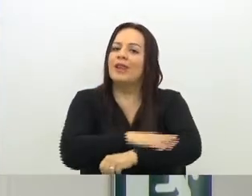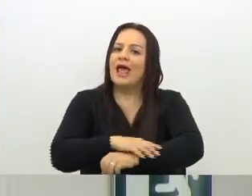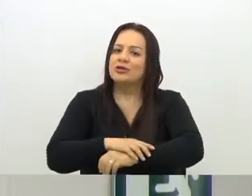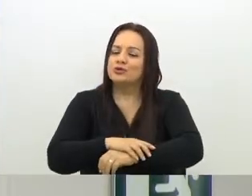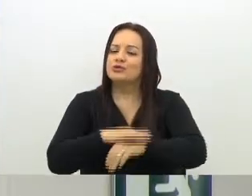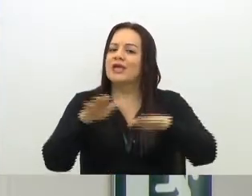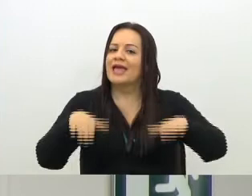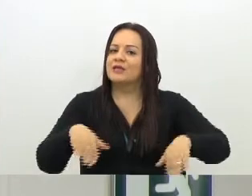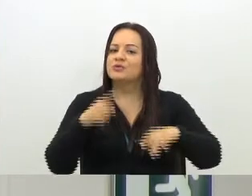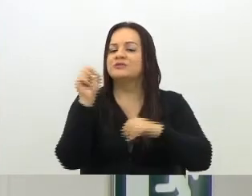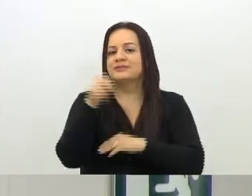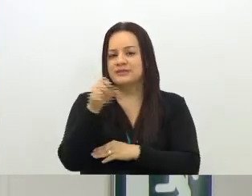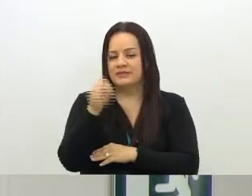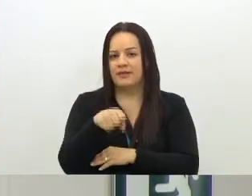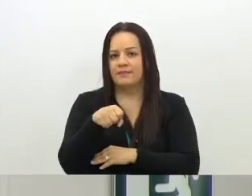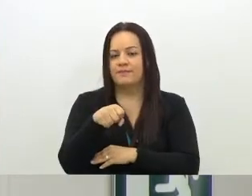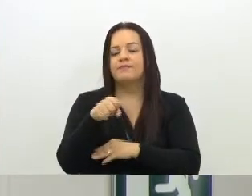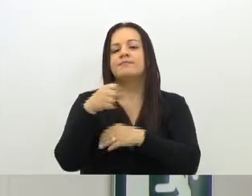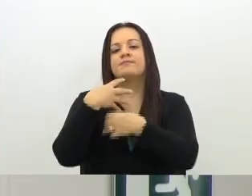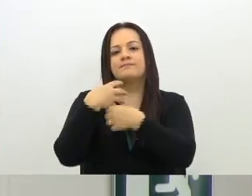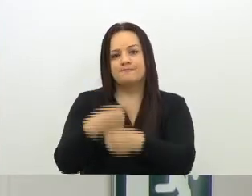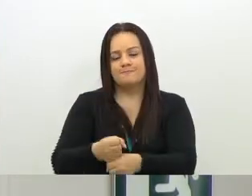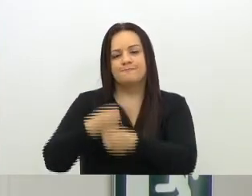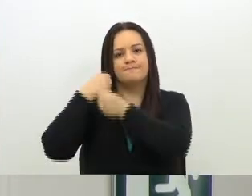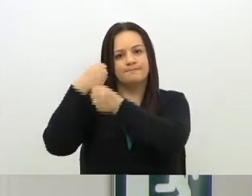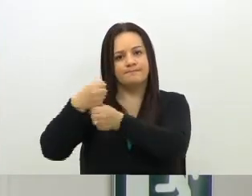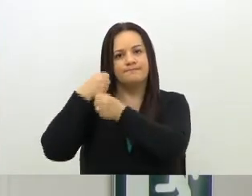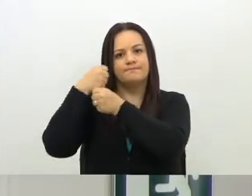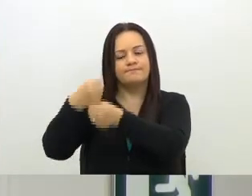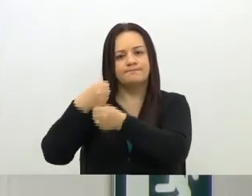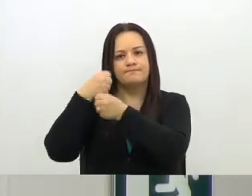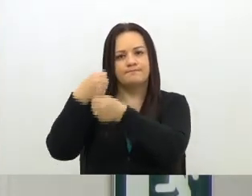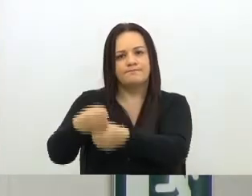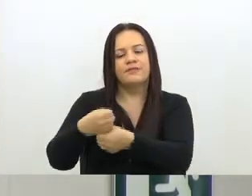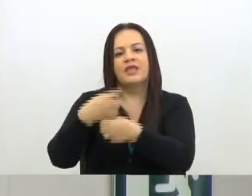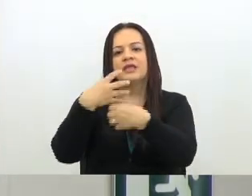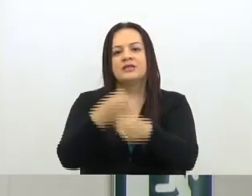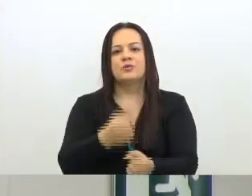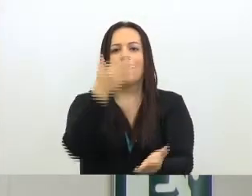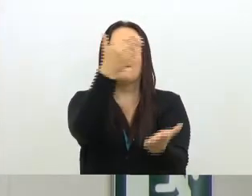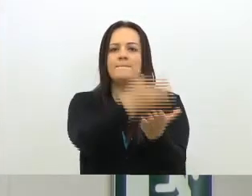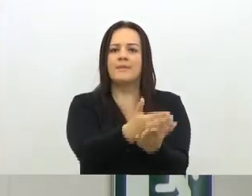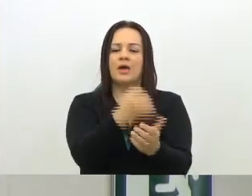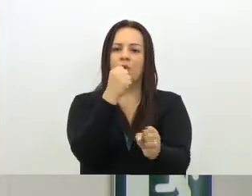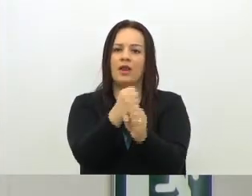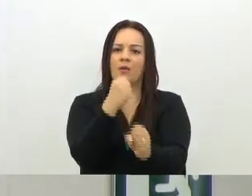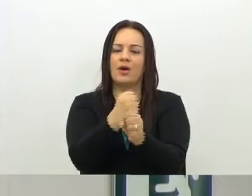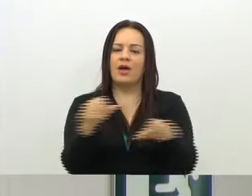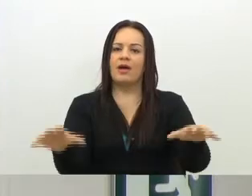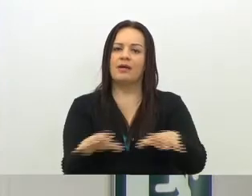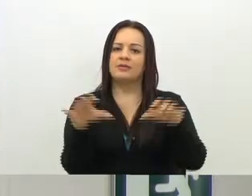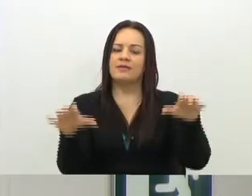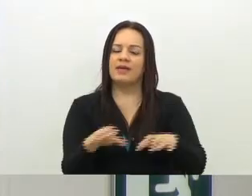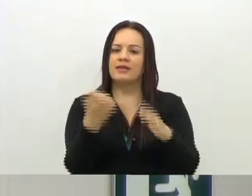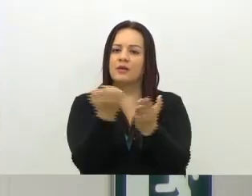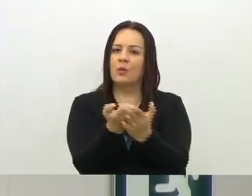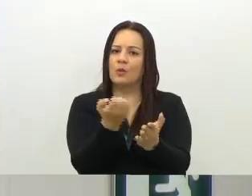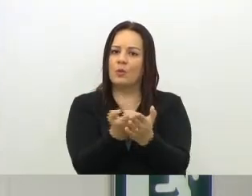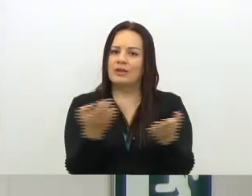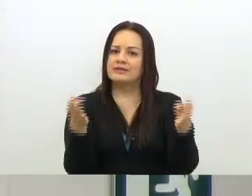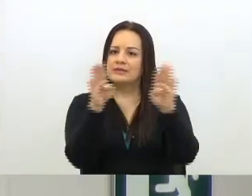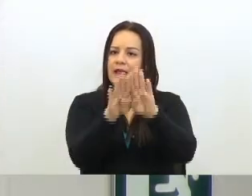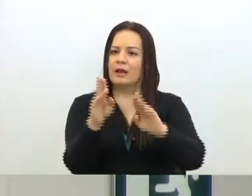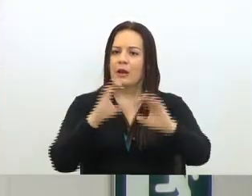sí consistió en una huelga, que ocasionó un paro de labores y actividades económicas, cierres